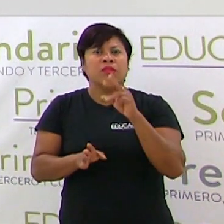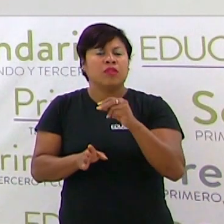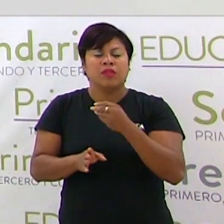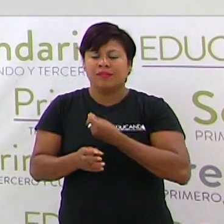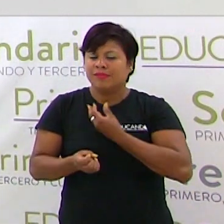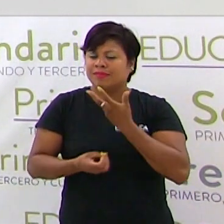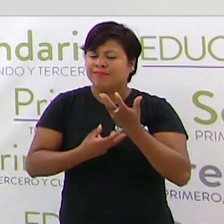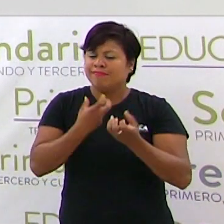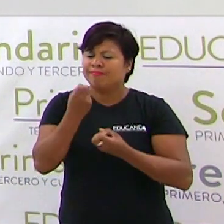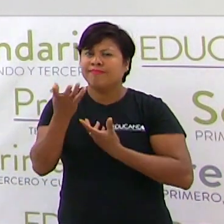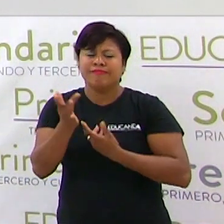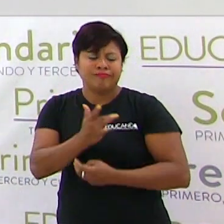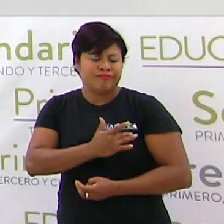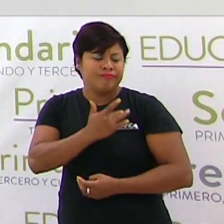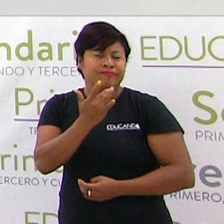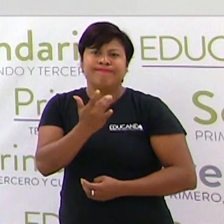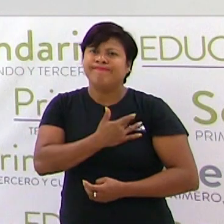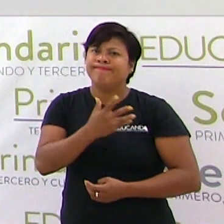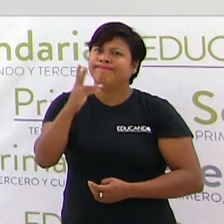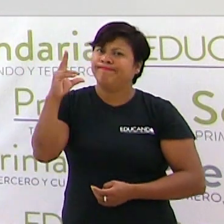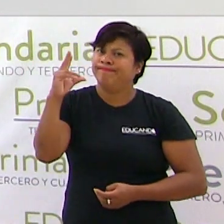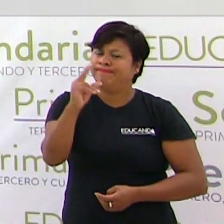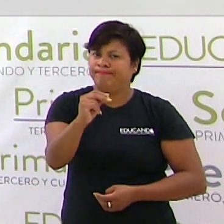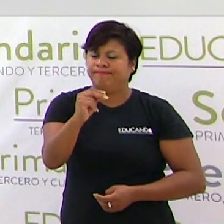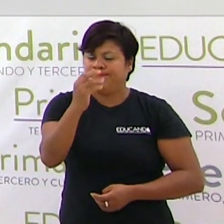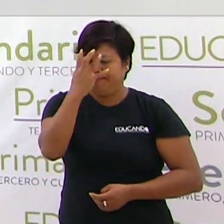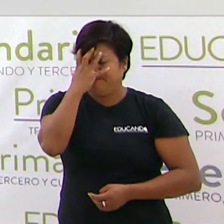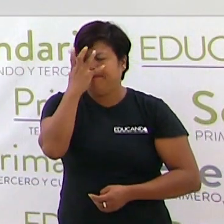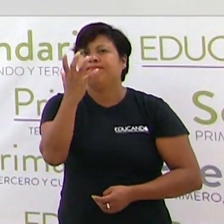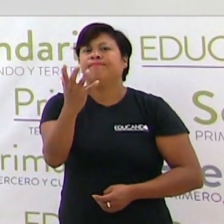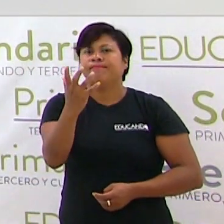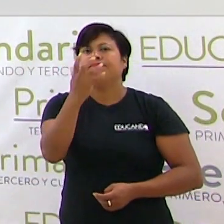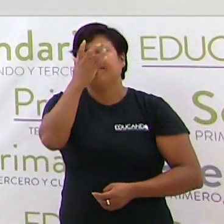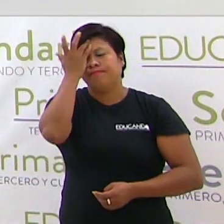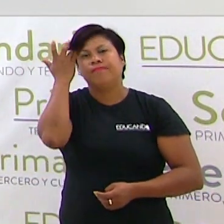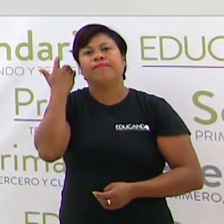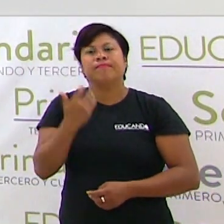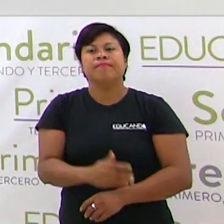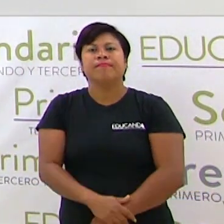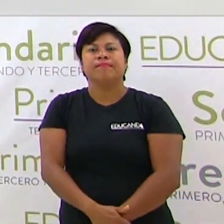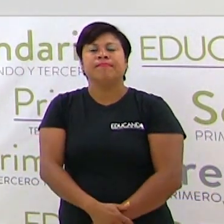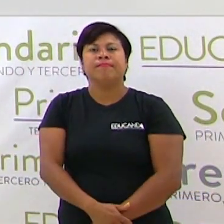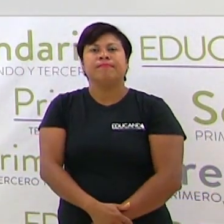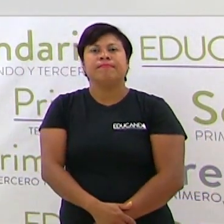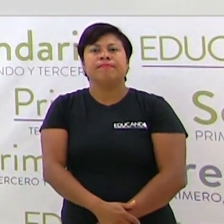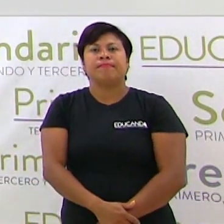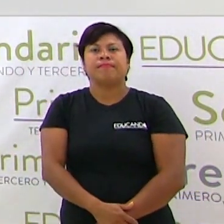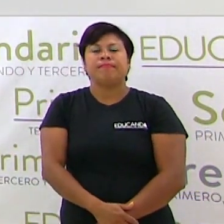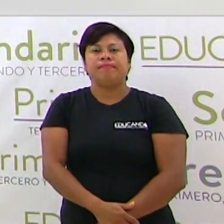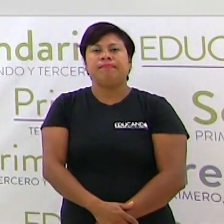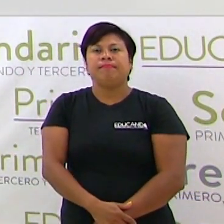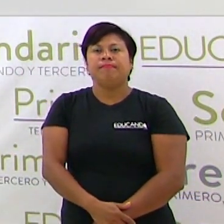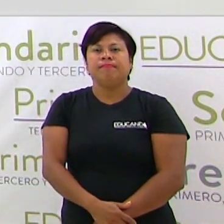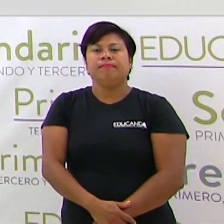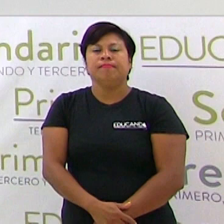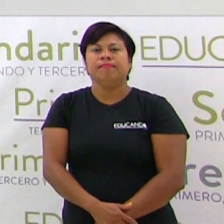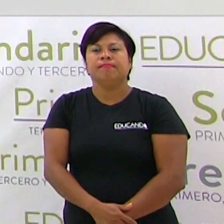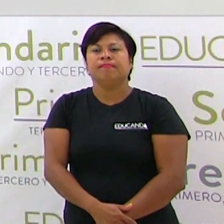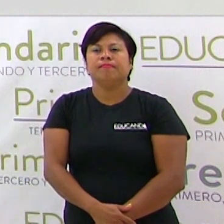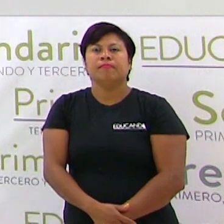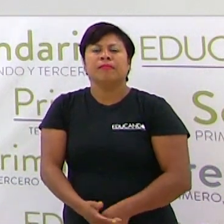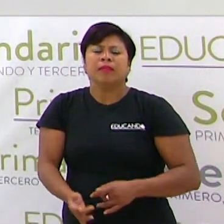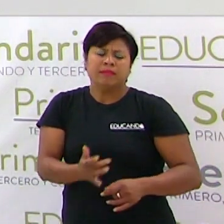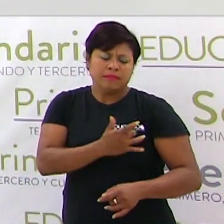expresan sentimientos. No se expresan sentimientos